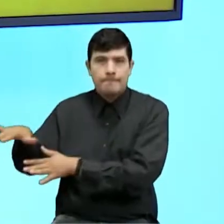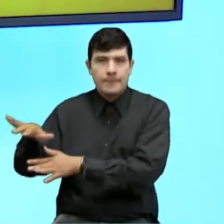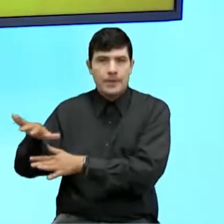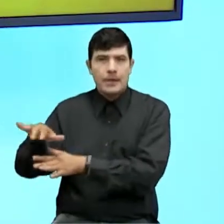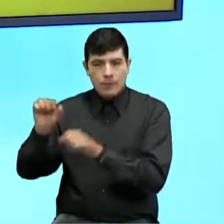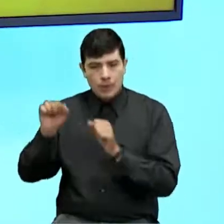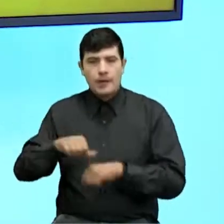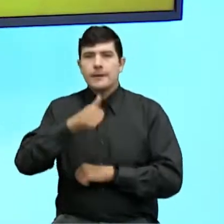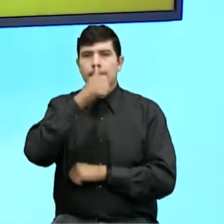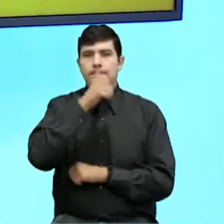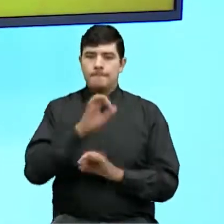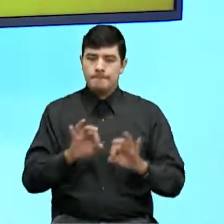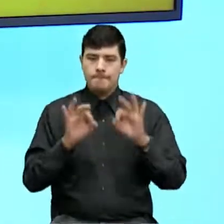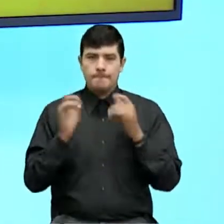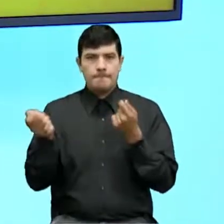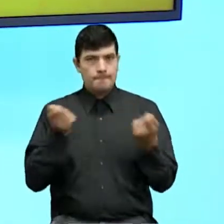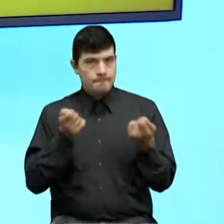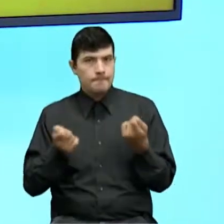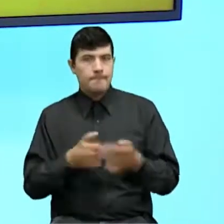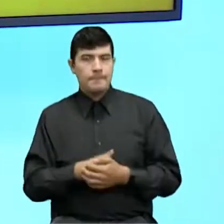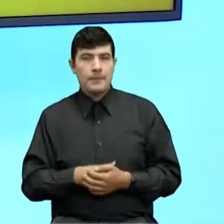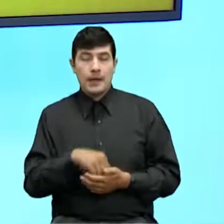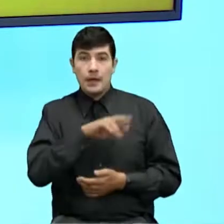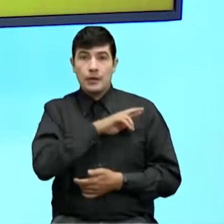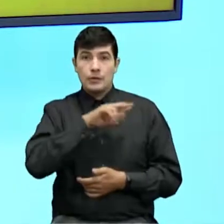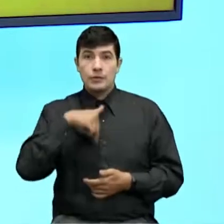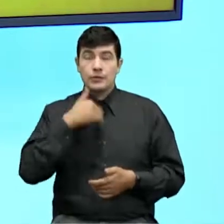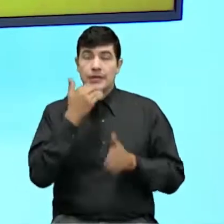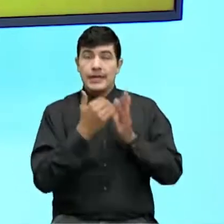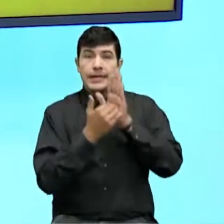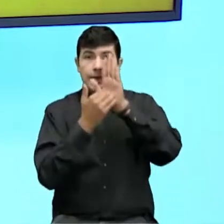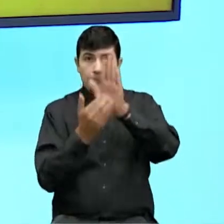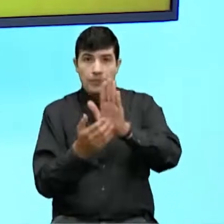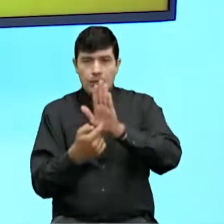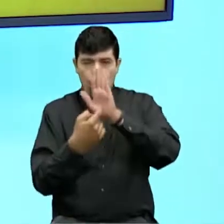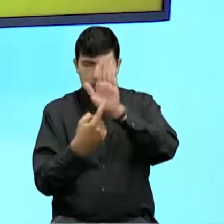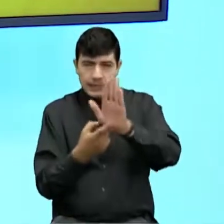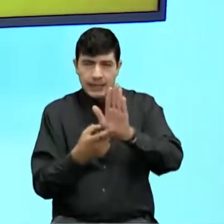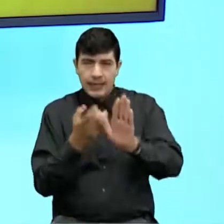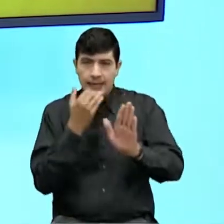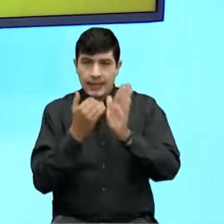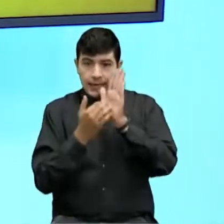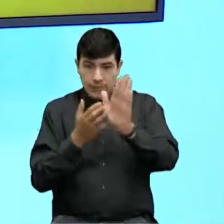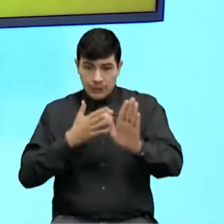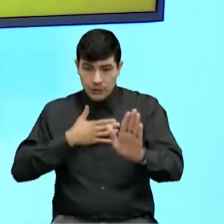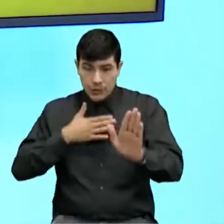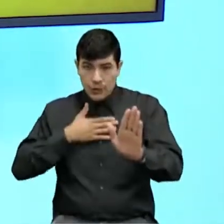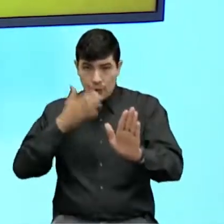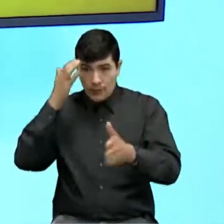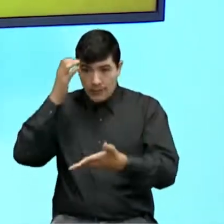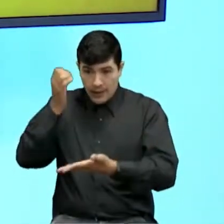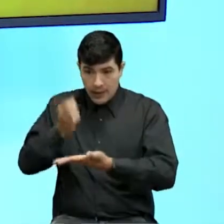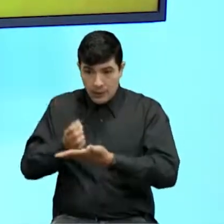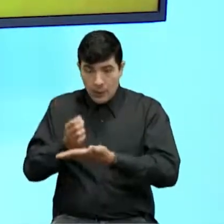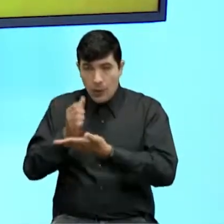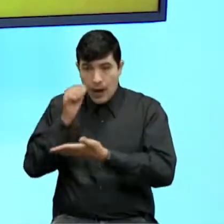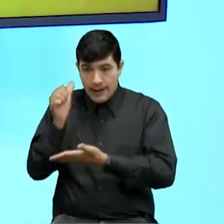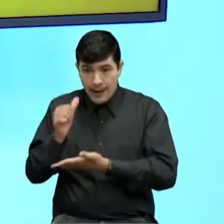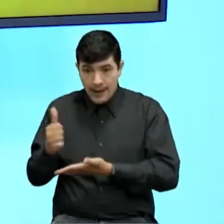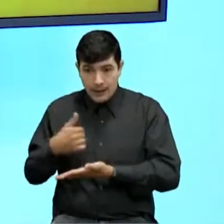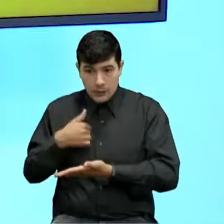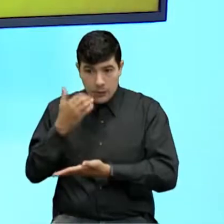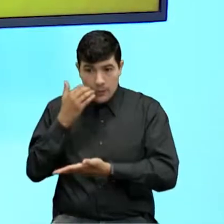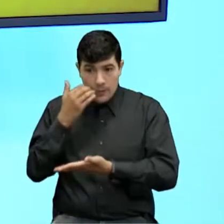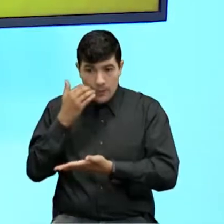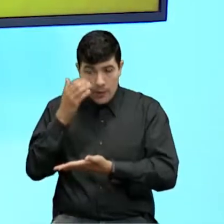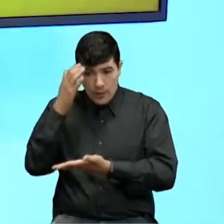nosotros vamos a mostrarles un ejemplo que para mí, para Ariana, es súper, súper importante, porque yo